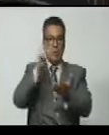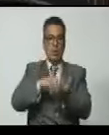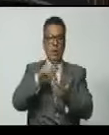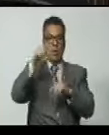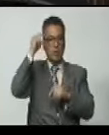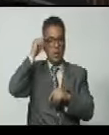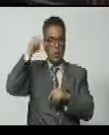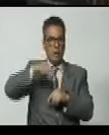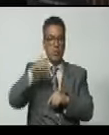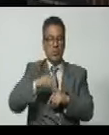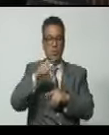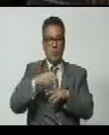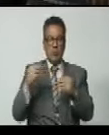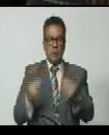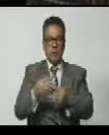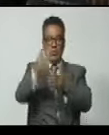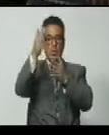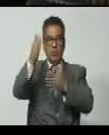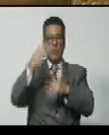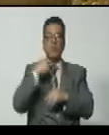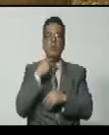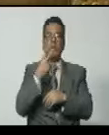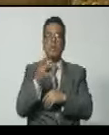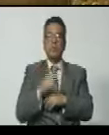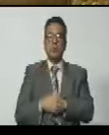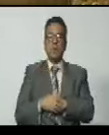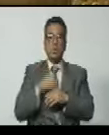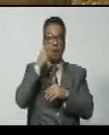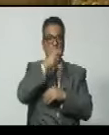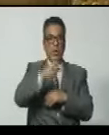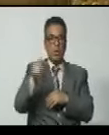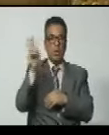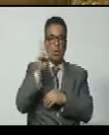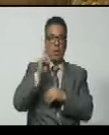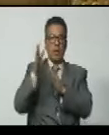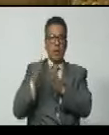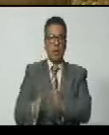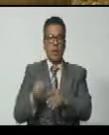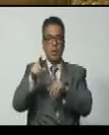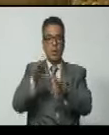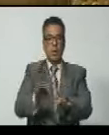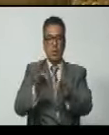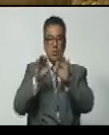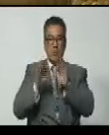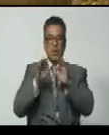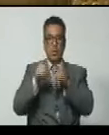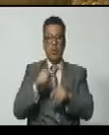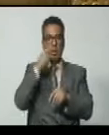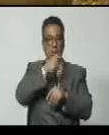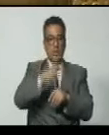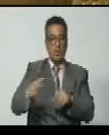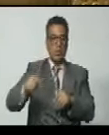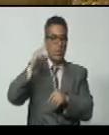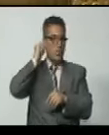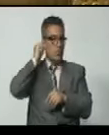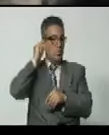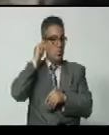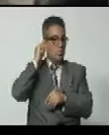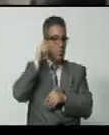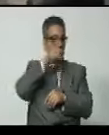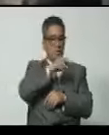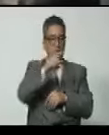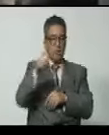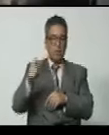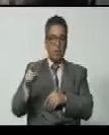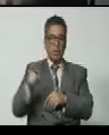de que hoy estemos alzando nuestra voz, al pueblo venezolano, pero en especial al pueblo mujer, a